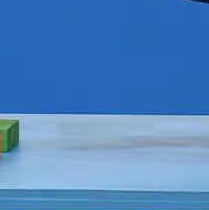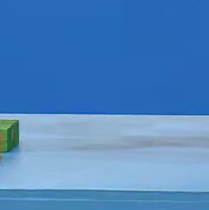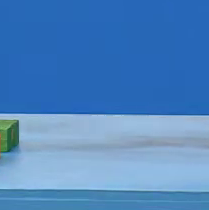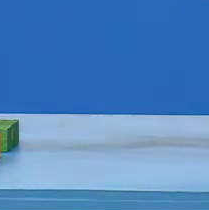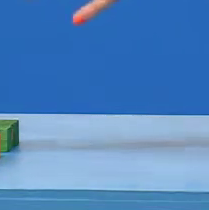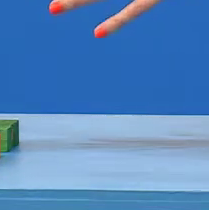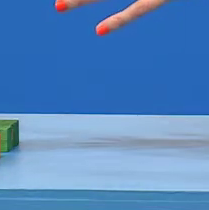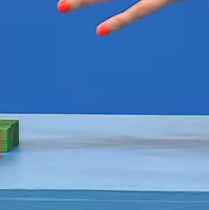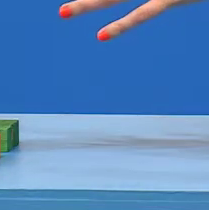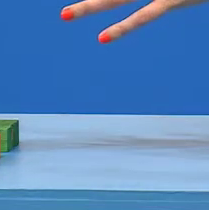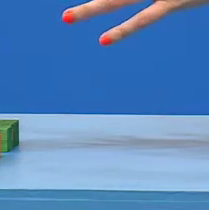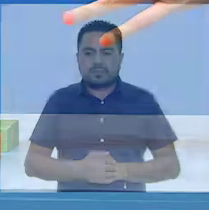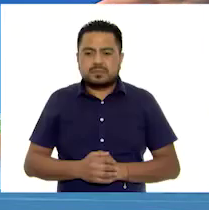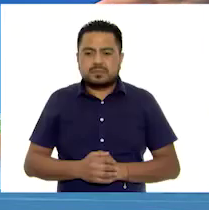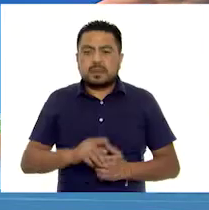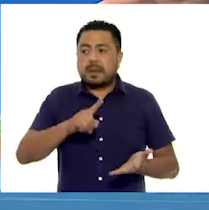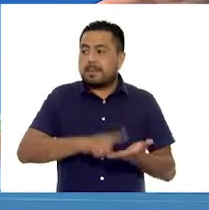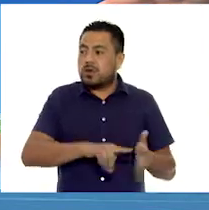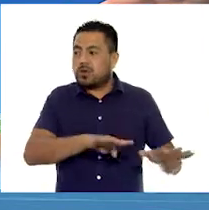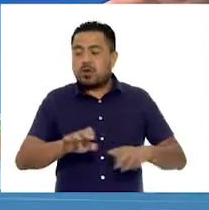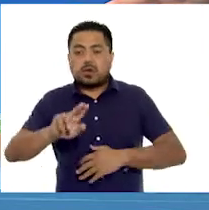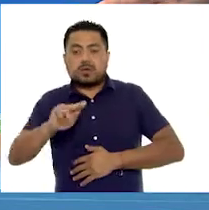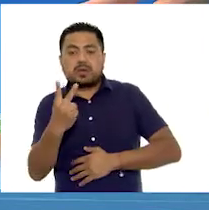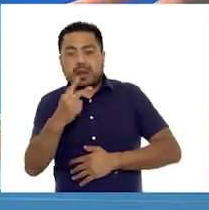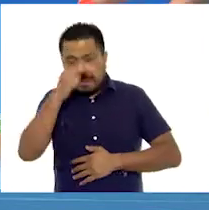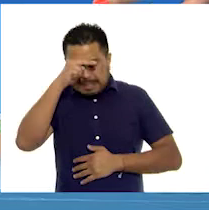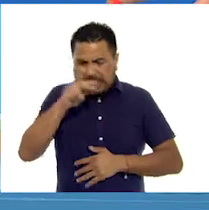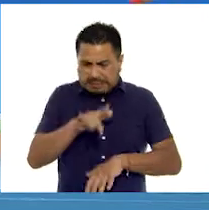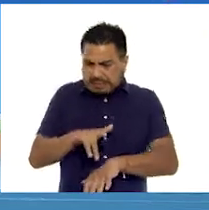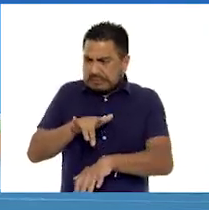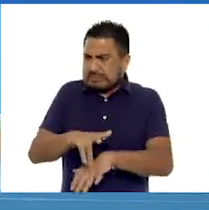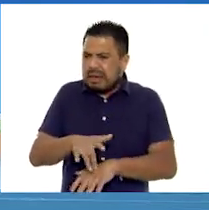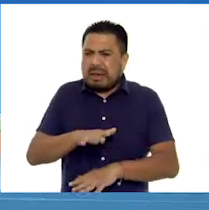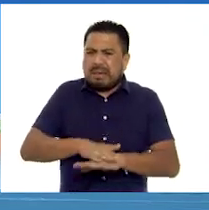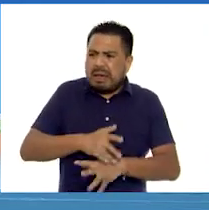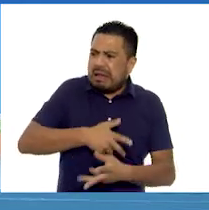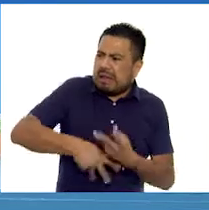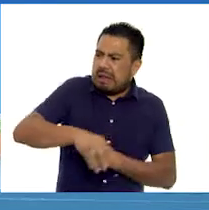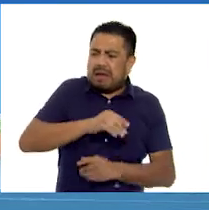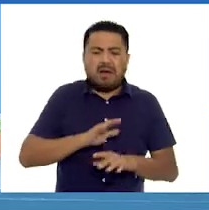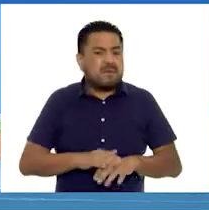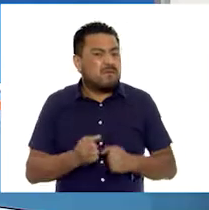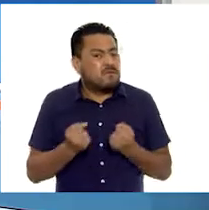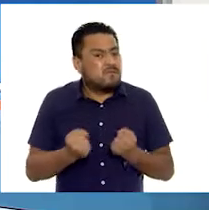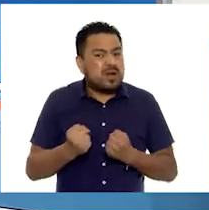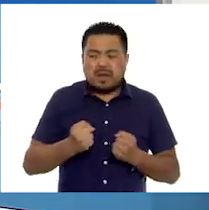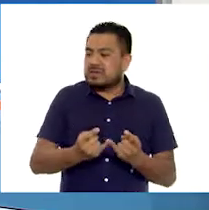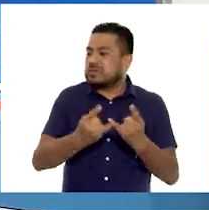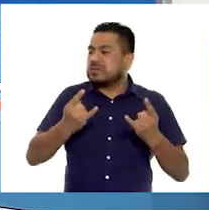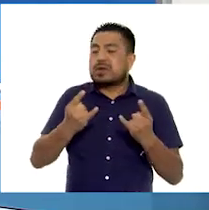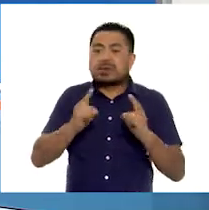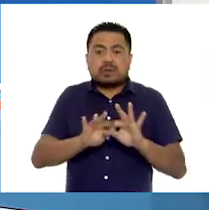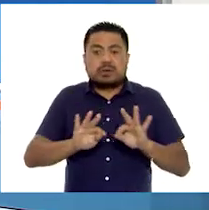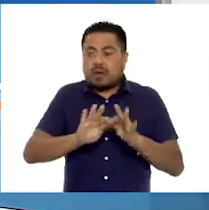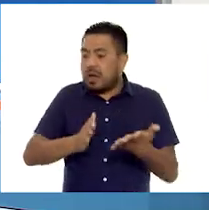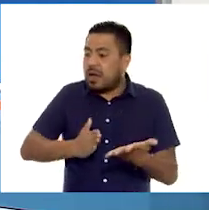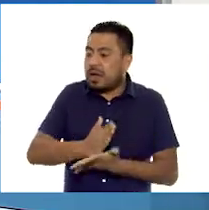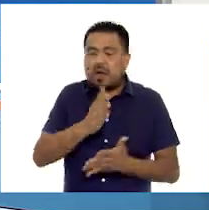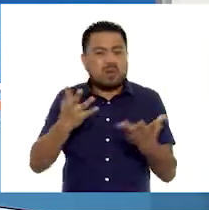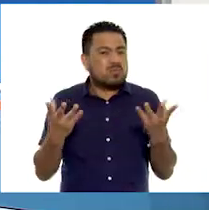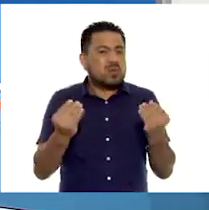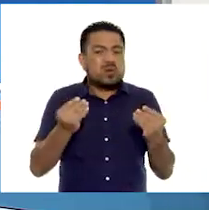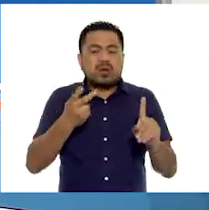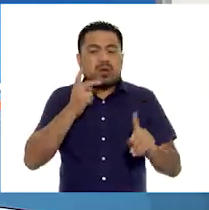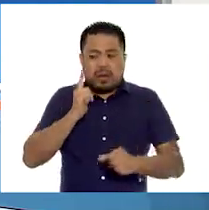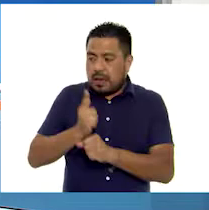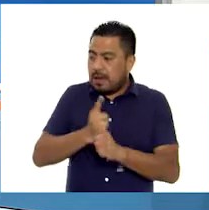en 1982 méxico pasó por una de las crisis económicas más fuertes de su historia los factores que intervinieron fueron muchos y